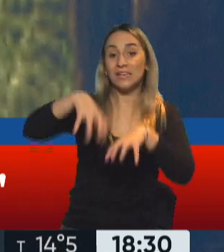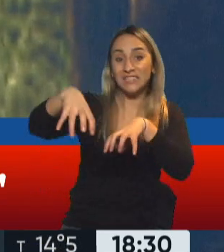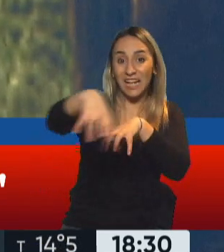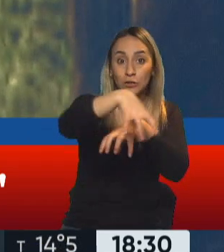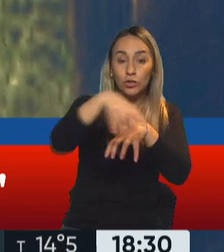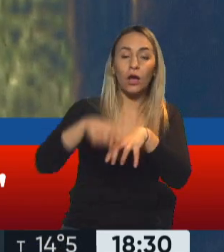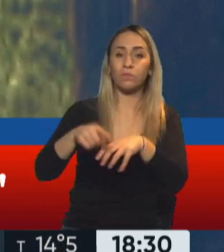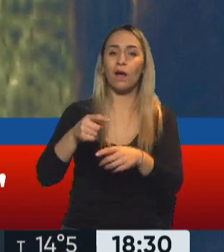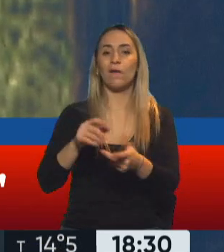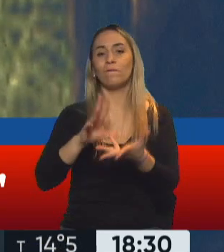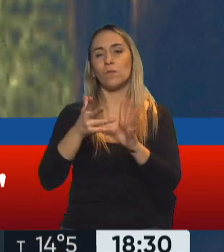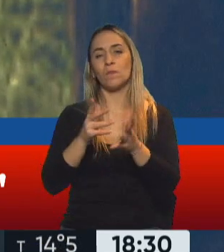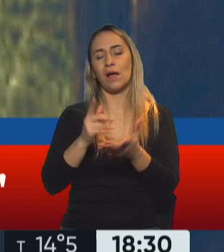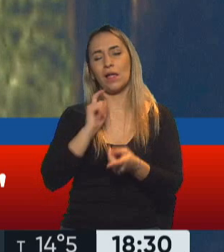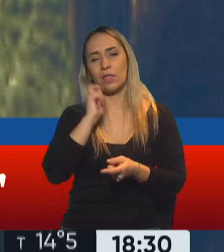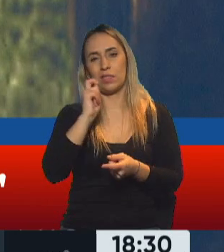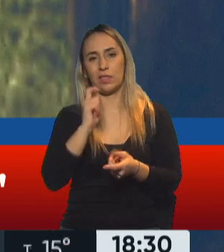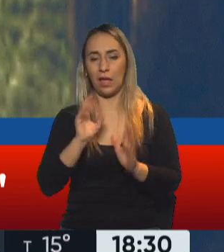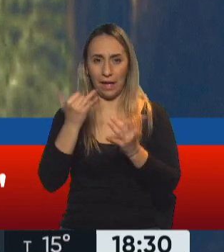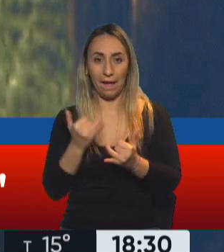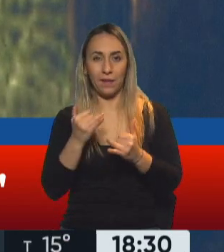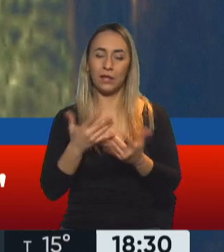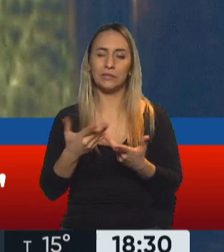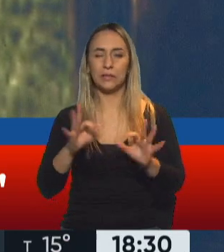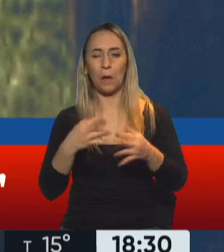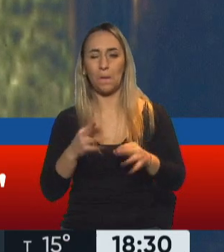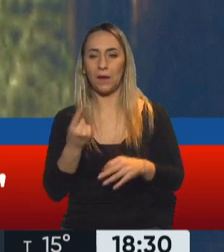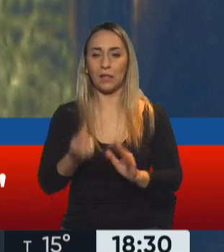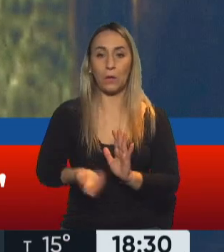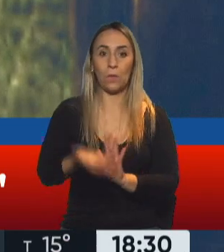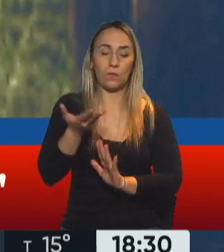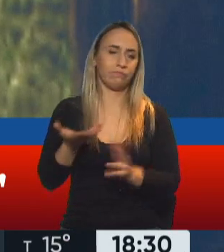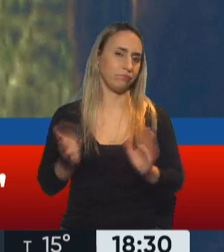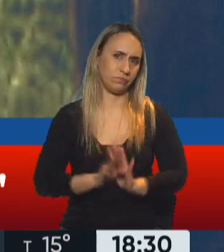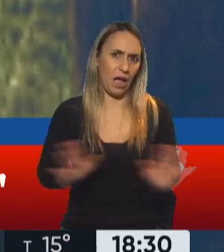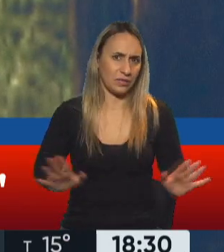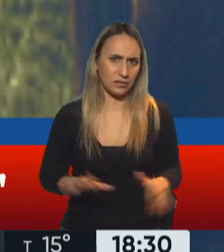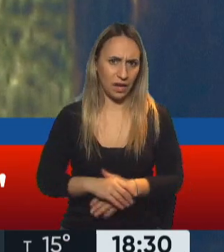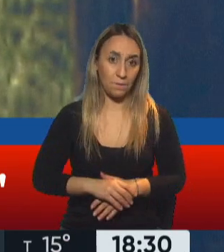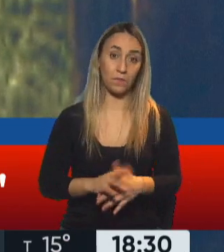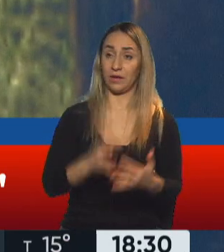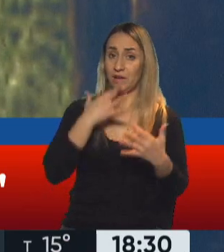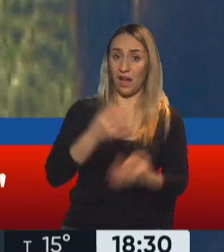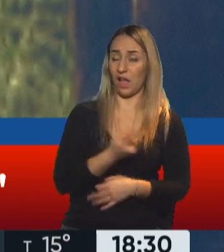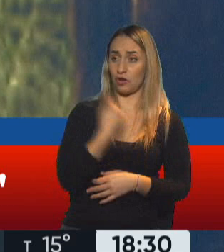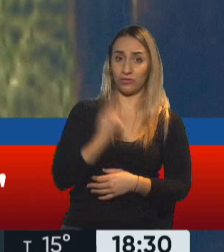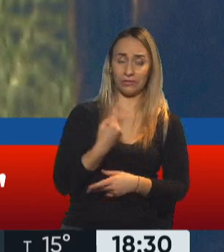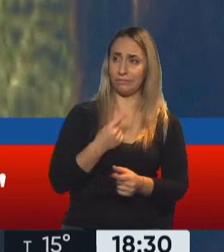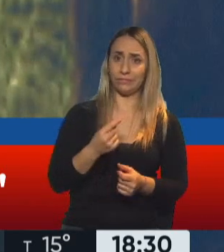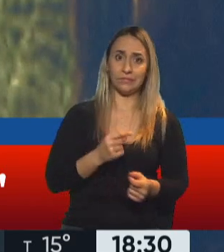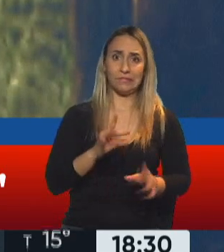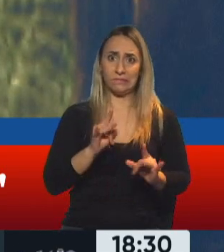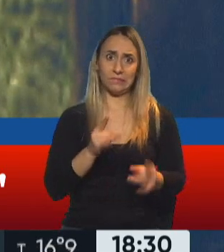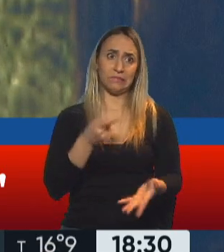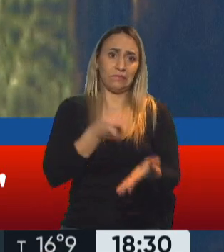luego repercuta en las góndolas locales, se tiene que terminar. Porque al fin y al cabo, terminamos siendo todos nosotros lo que nos cuesta hacer un asado, una